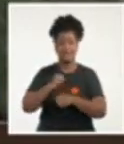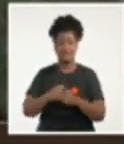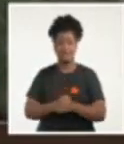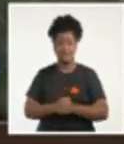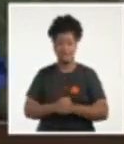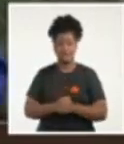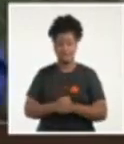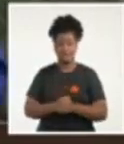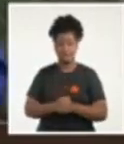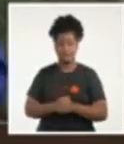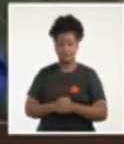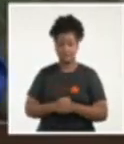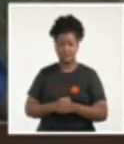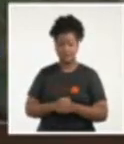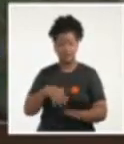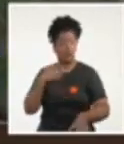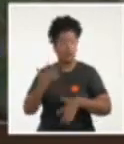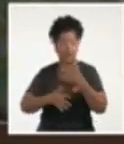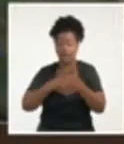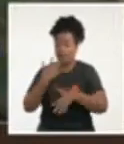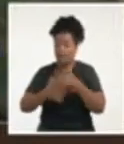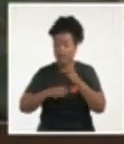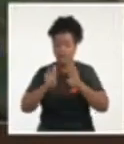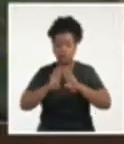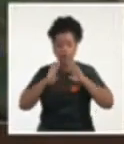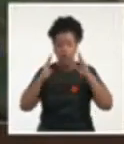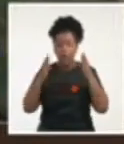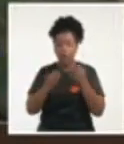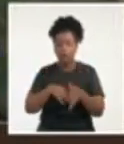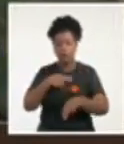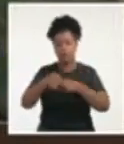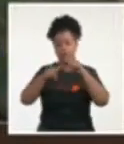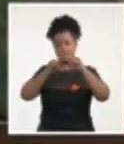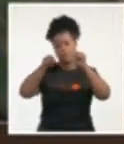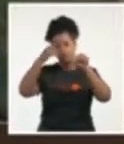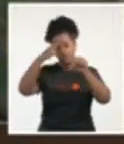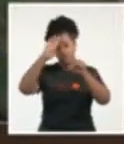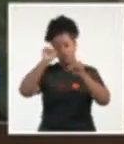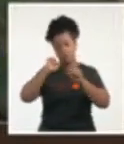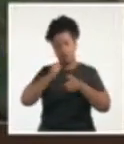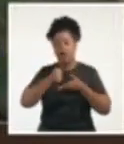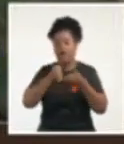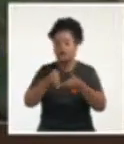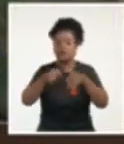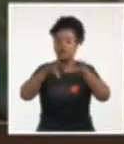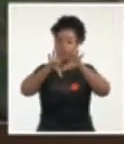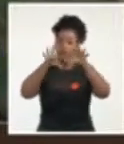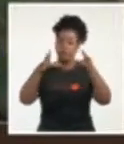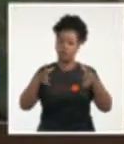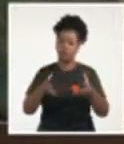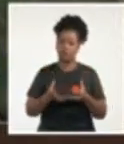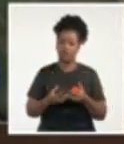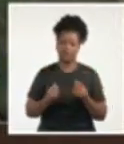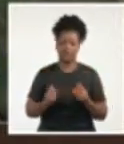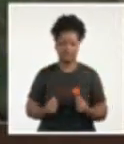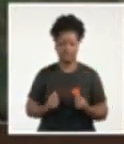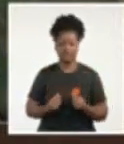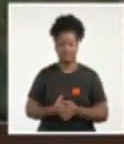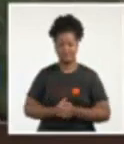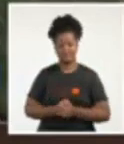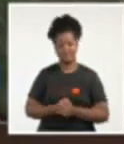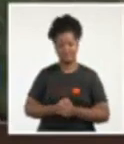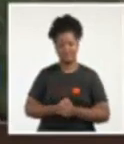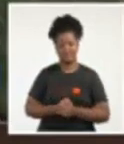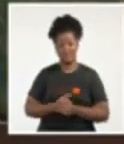una vulgarización de todo lo que hace nuestro país en bien del mundo. Bueno, desde que empezamos